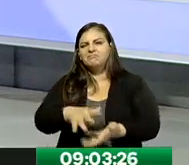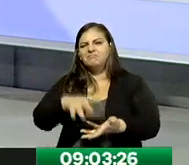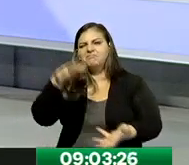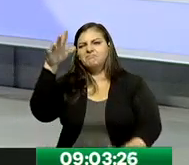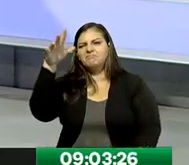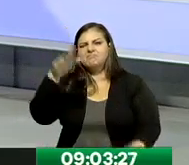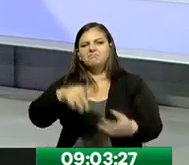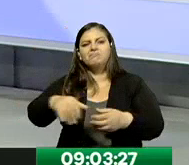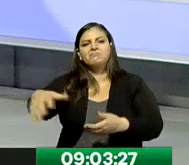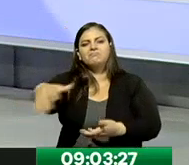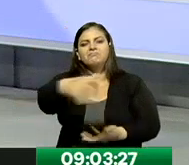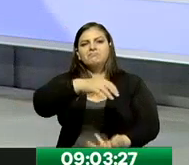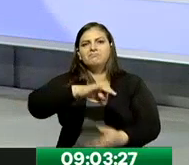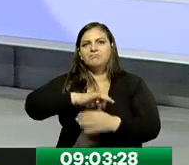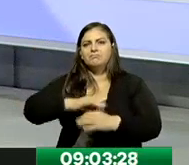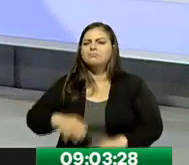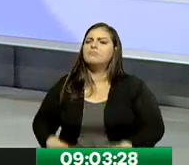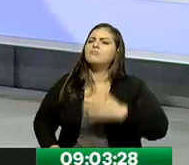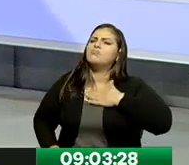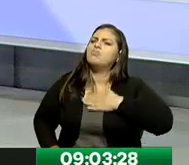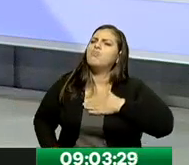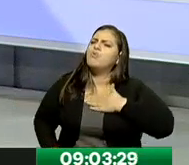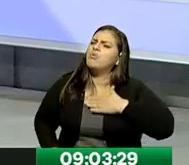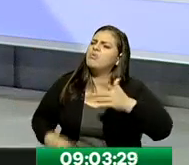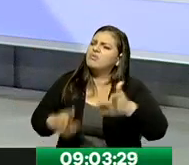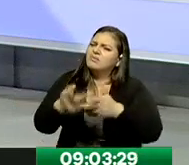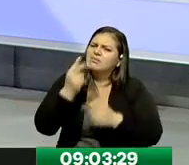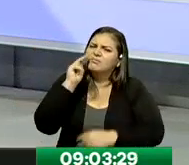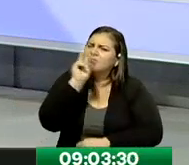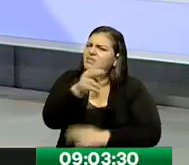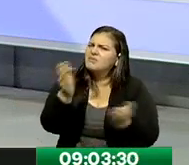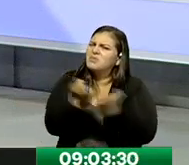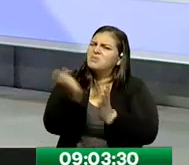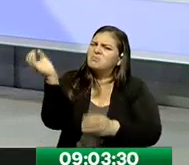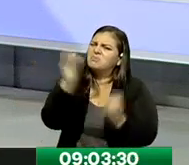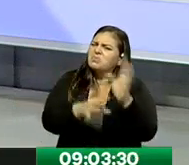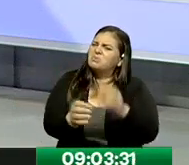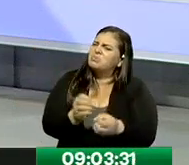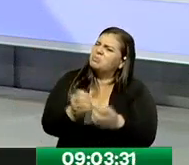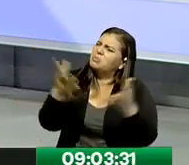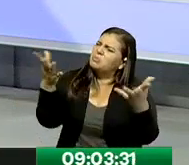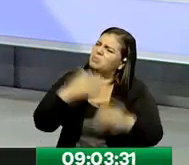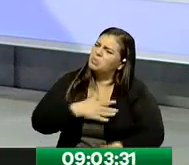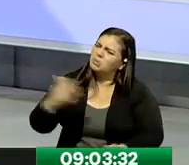favor. Hagan ese reportaje para que nos ayuden. Muchísimas gracias, caballero.